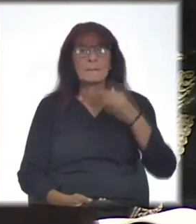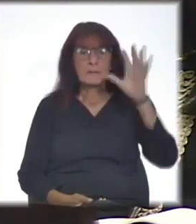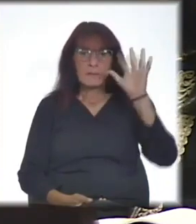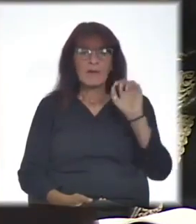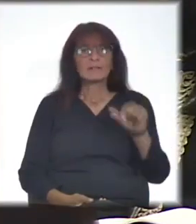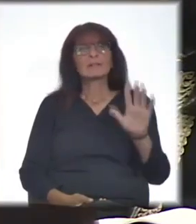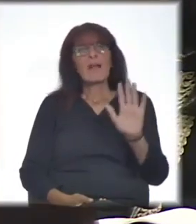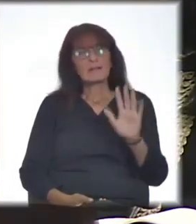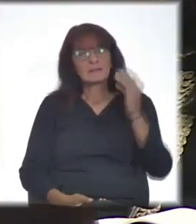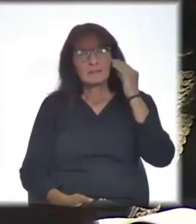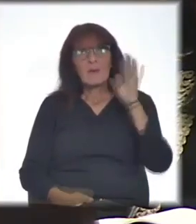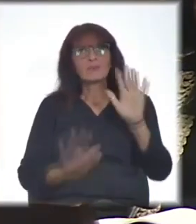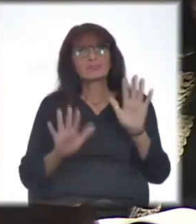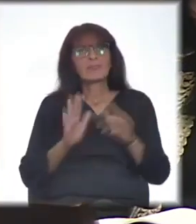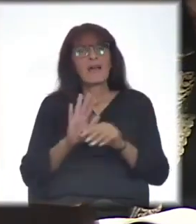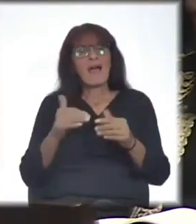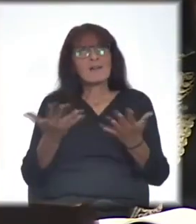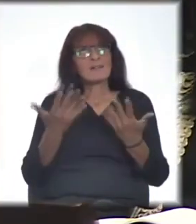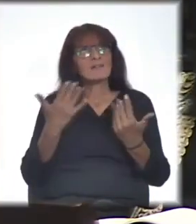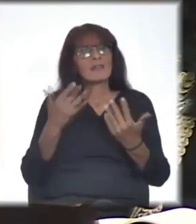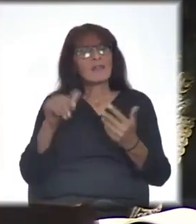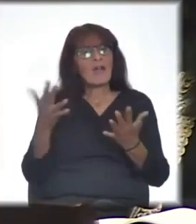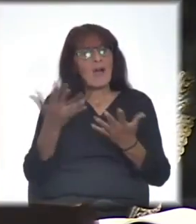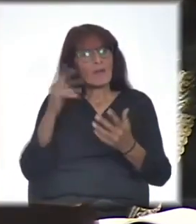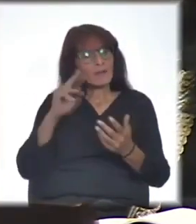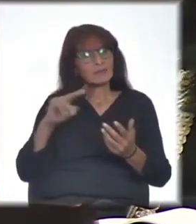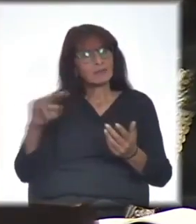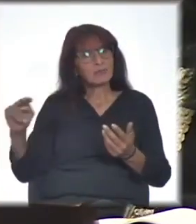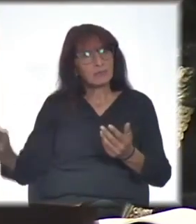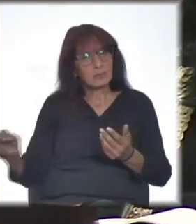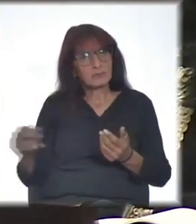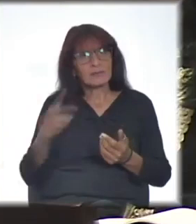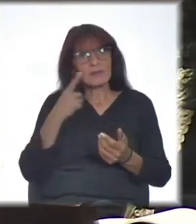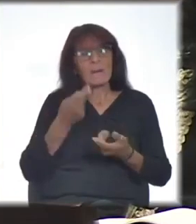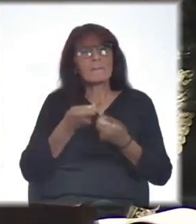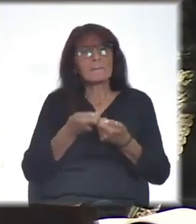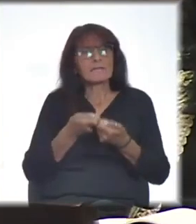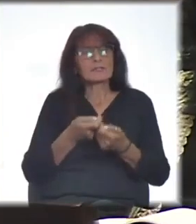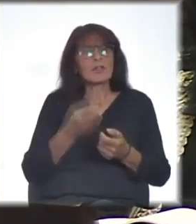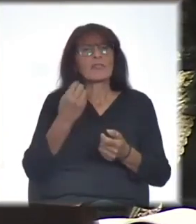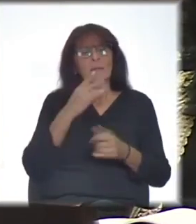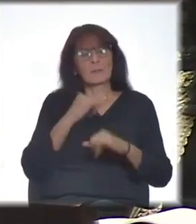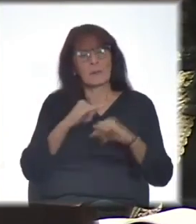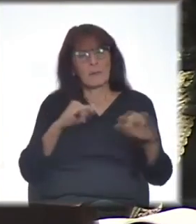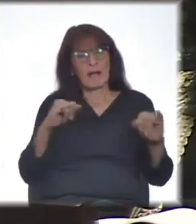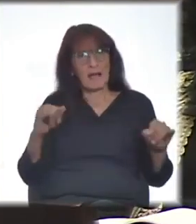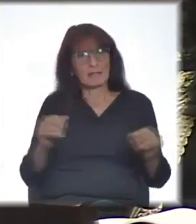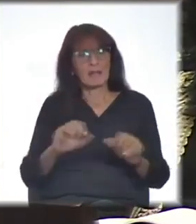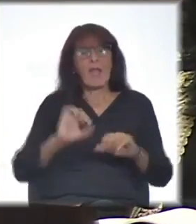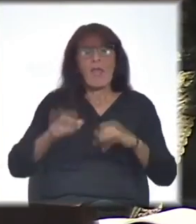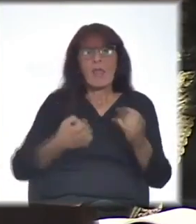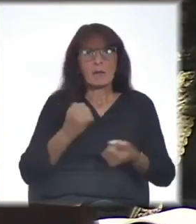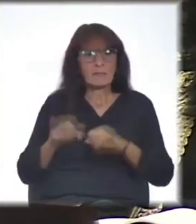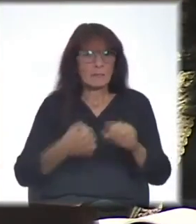frescos estos recuerdos, la incertidumbre previa, la presión de la propaganda, el nerviosismo por